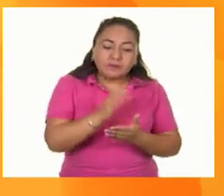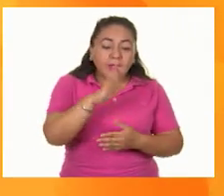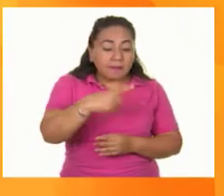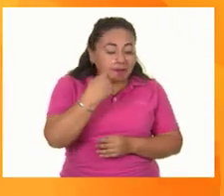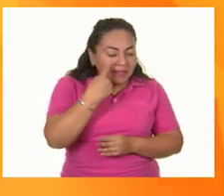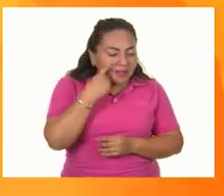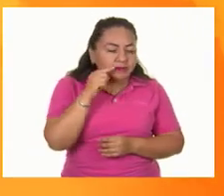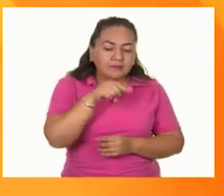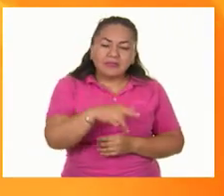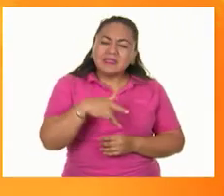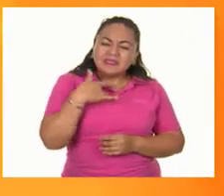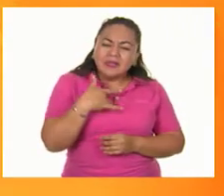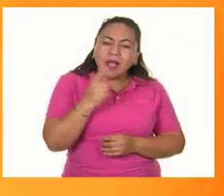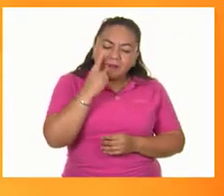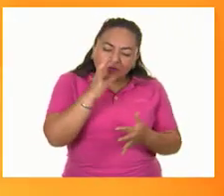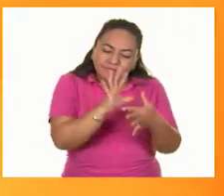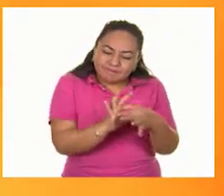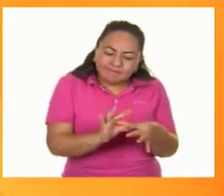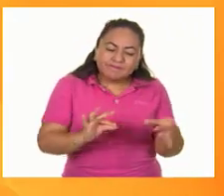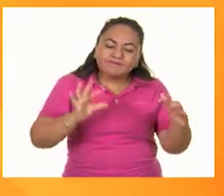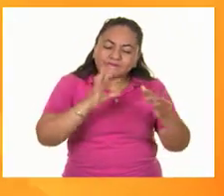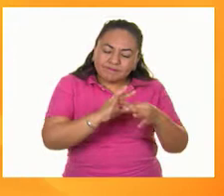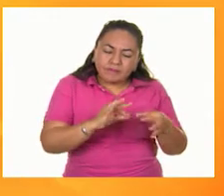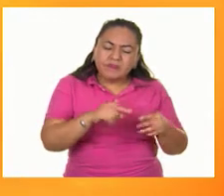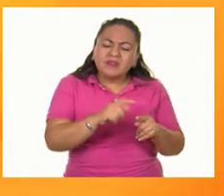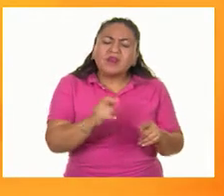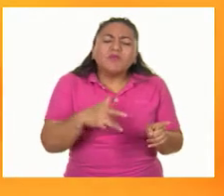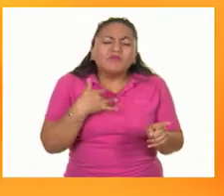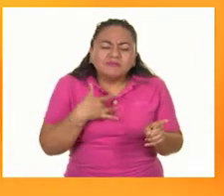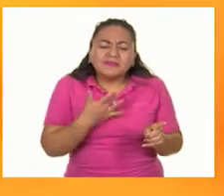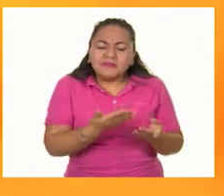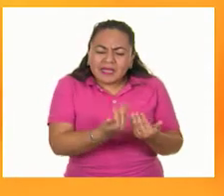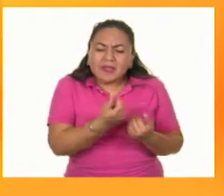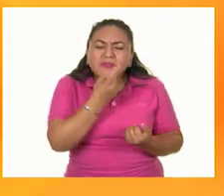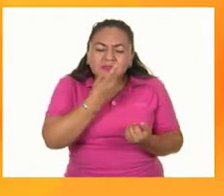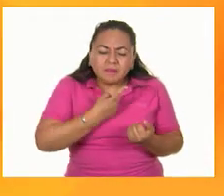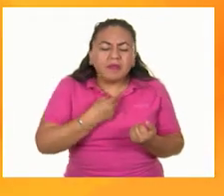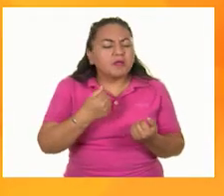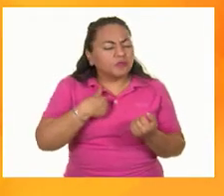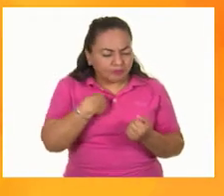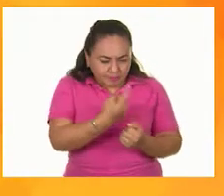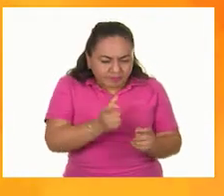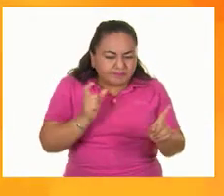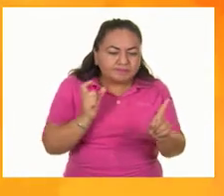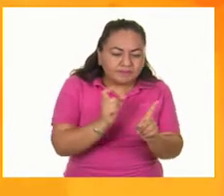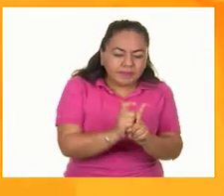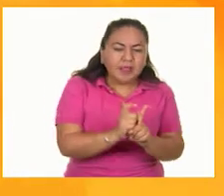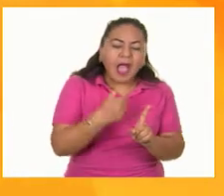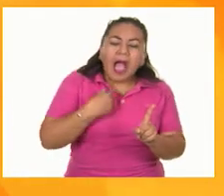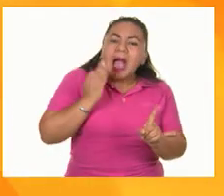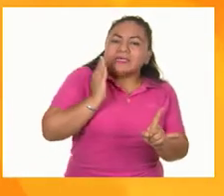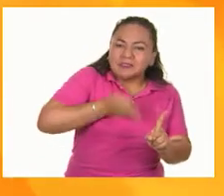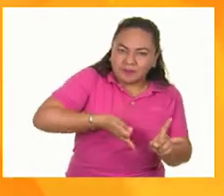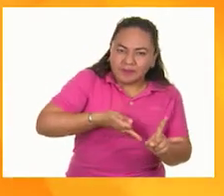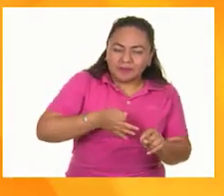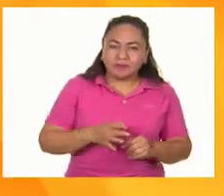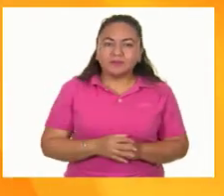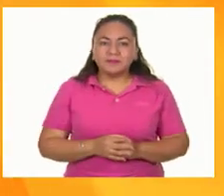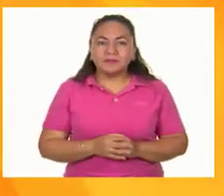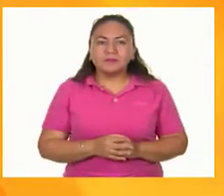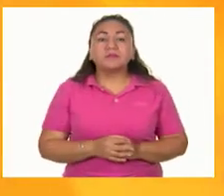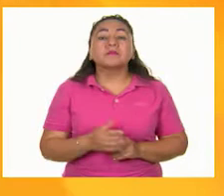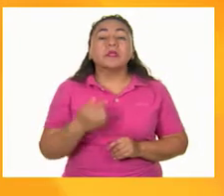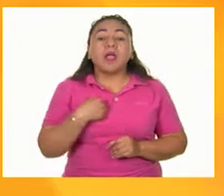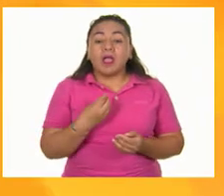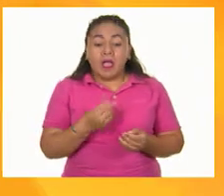reconocer sus sentimientos, identificando cómo se siente. Hazle sentir que estarás a su lado con aceptación. No le